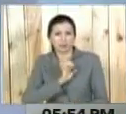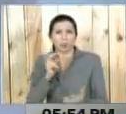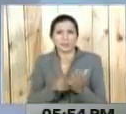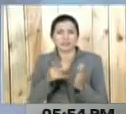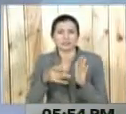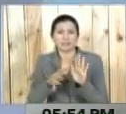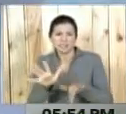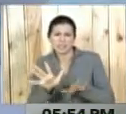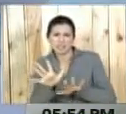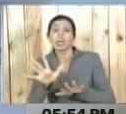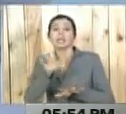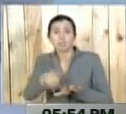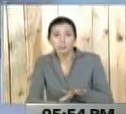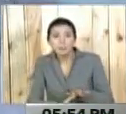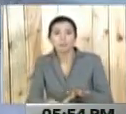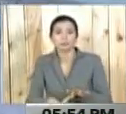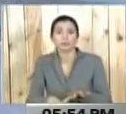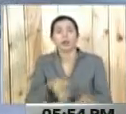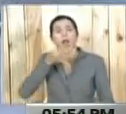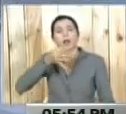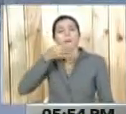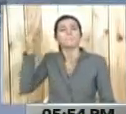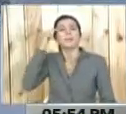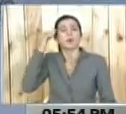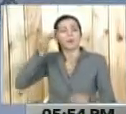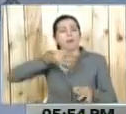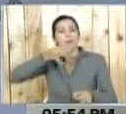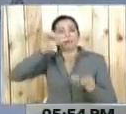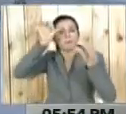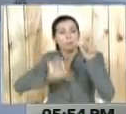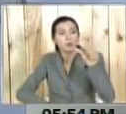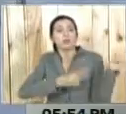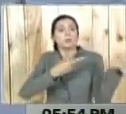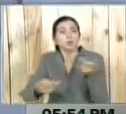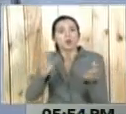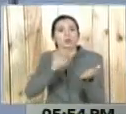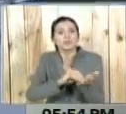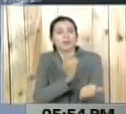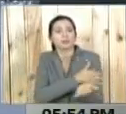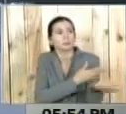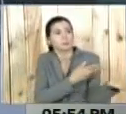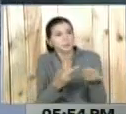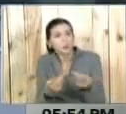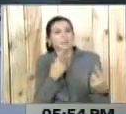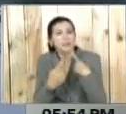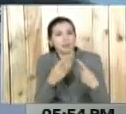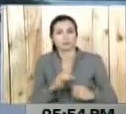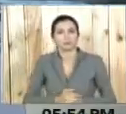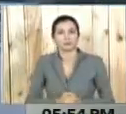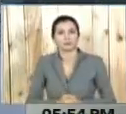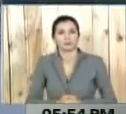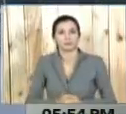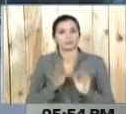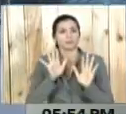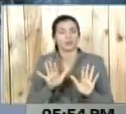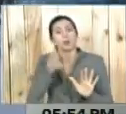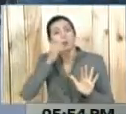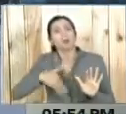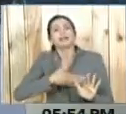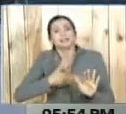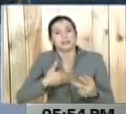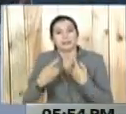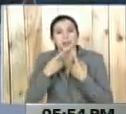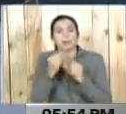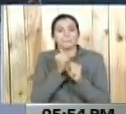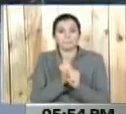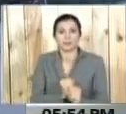precisamente para que entre todos los venezolanos y todos los sectores de la vida nacional pudiésemos hablar del terreno de las soluciones, que es en definitiva lo que amerita y espera nuestro pueblo